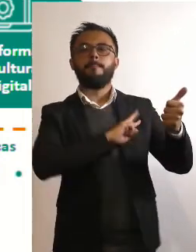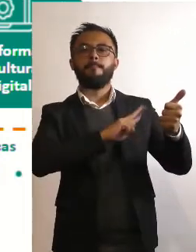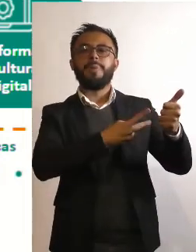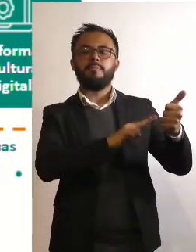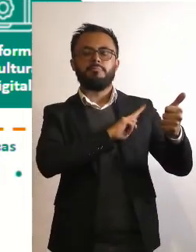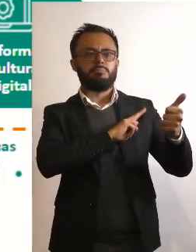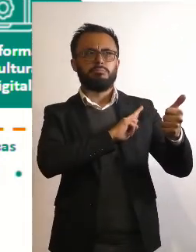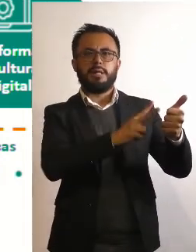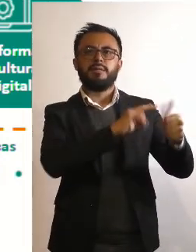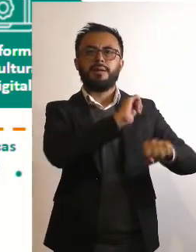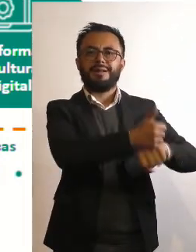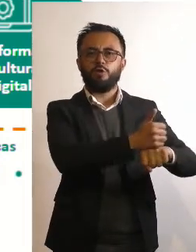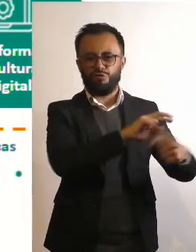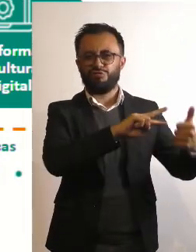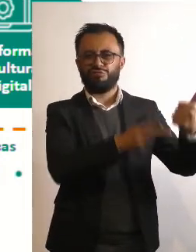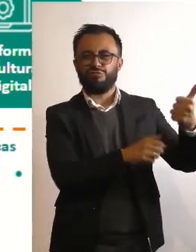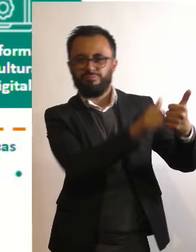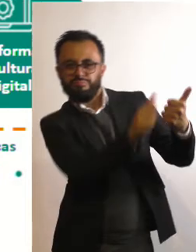presento.